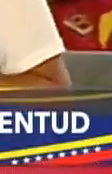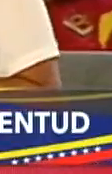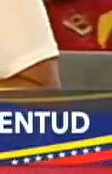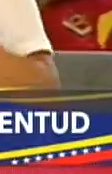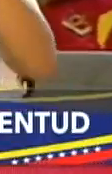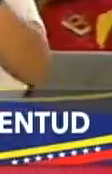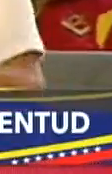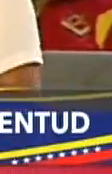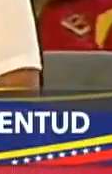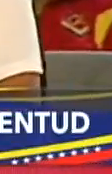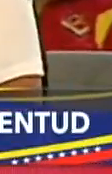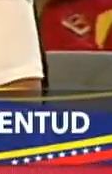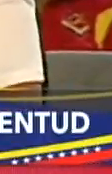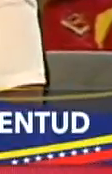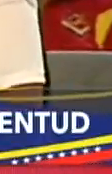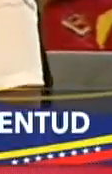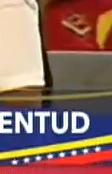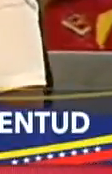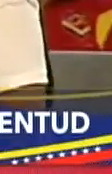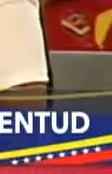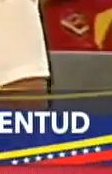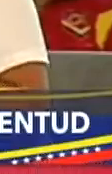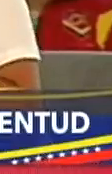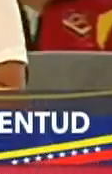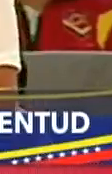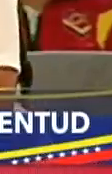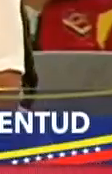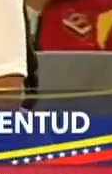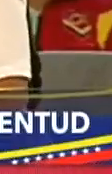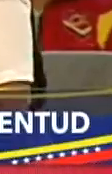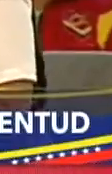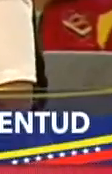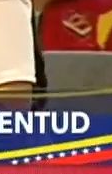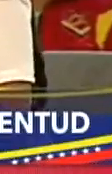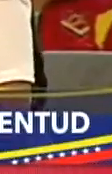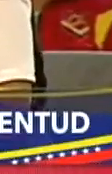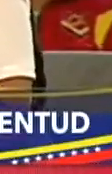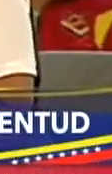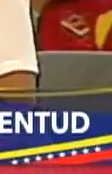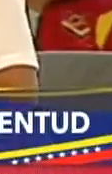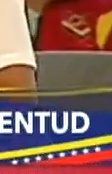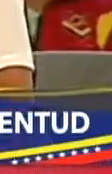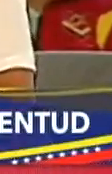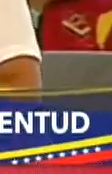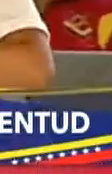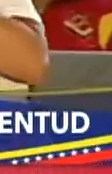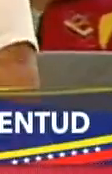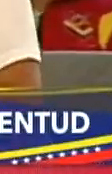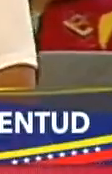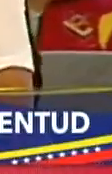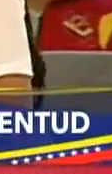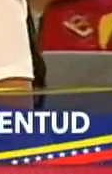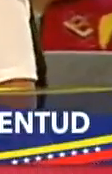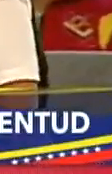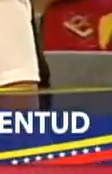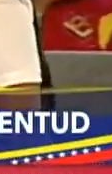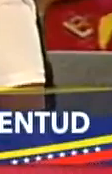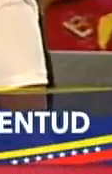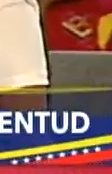y la tecnología. También hablamos del deporte, de la salud, de lo que significa la actividad física para la juventud. Hablamos